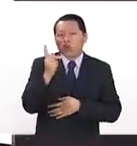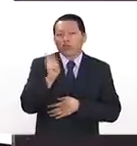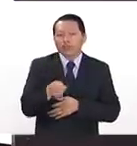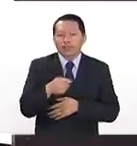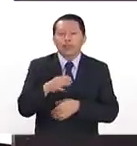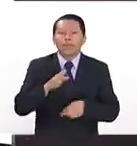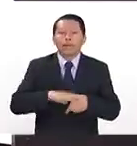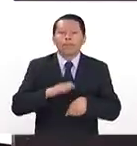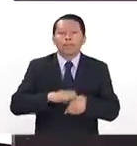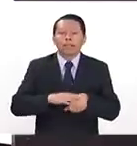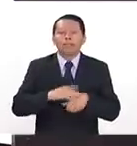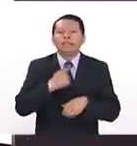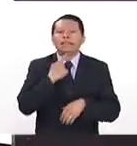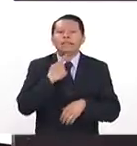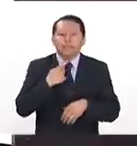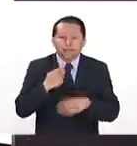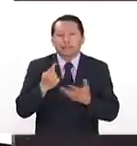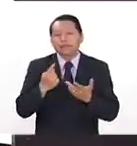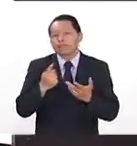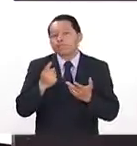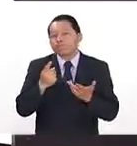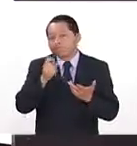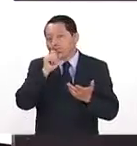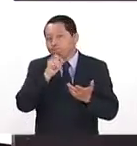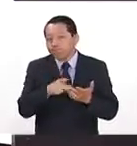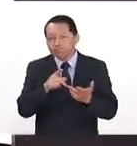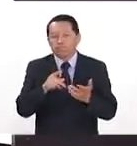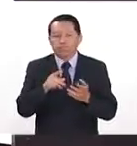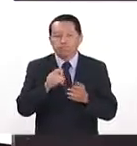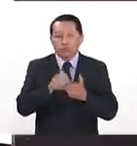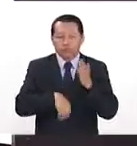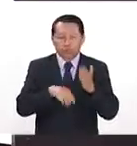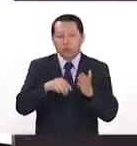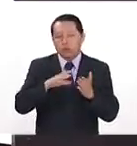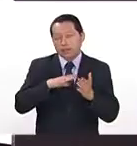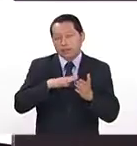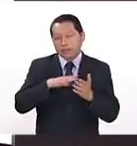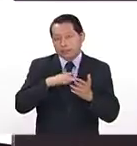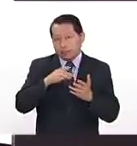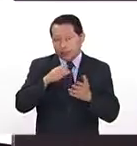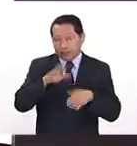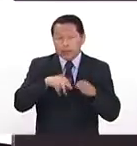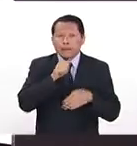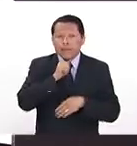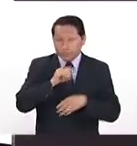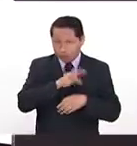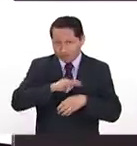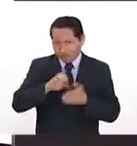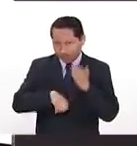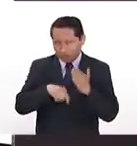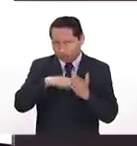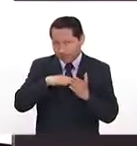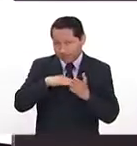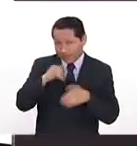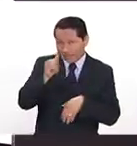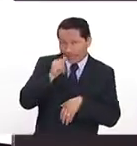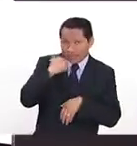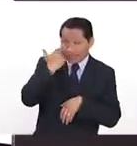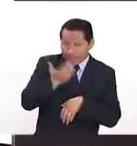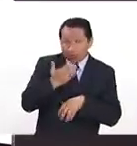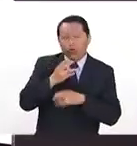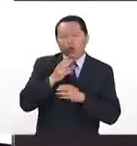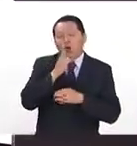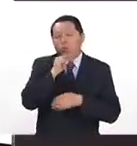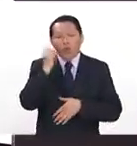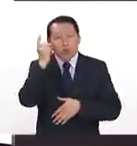sed, pérdida de peso, aunque la persona esté comiendo mucho, está viendo que está disminuyendo su peso, personas que no pueden conciliar el